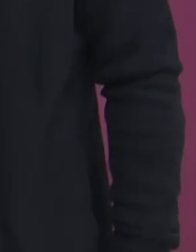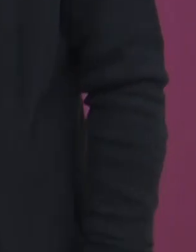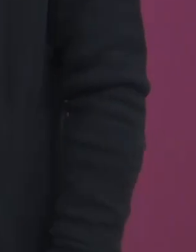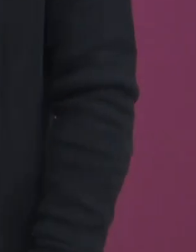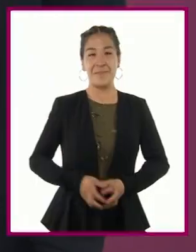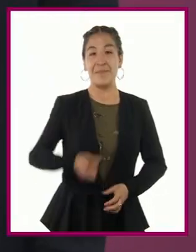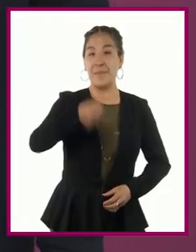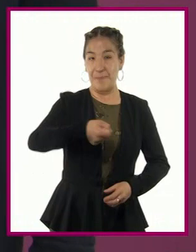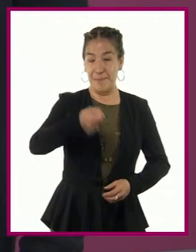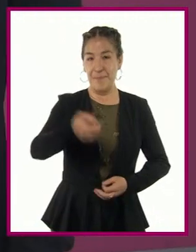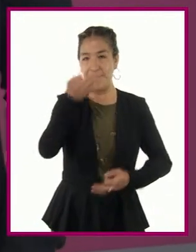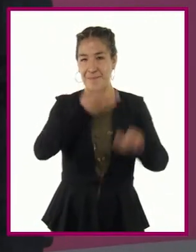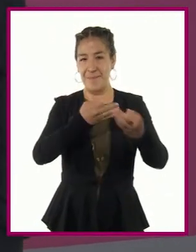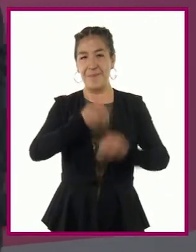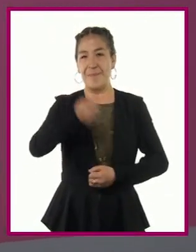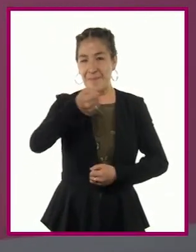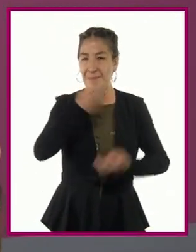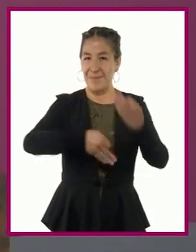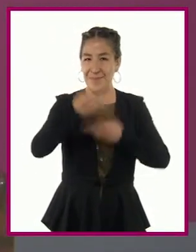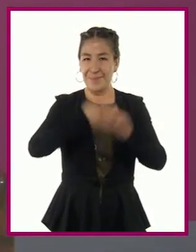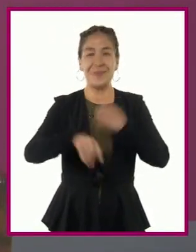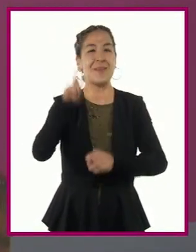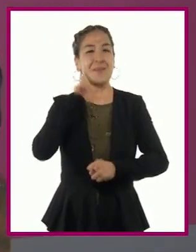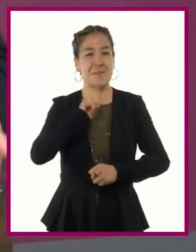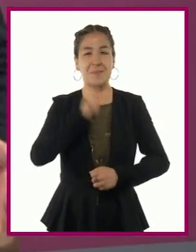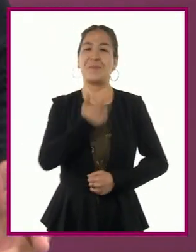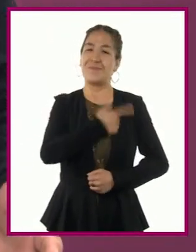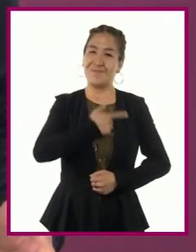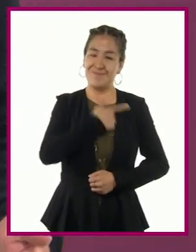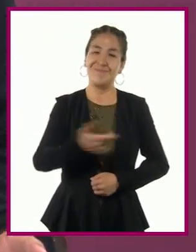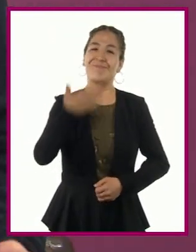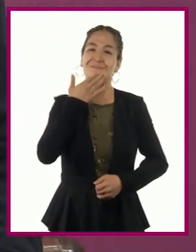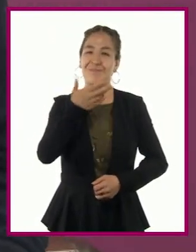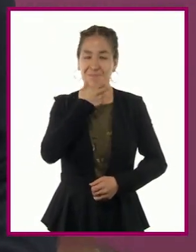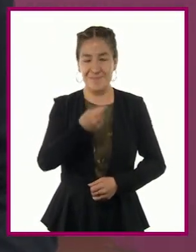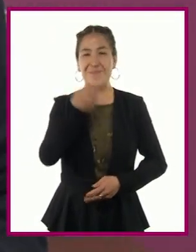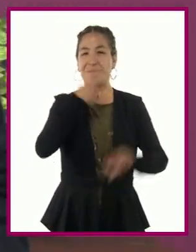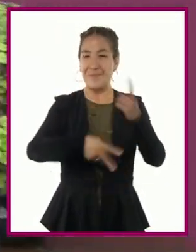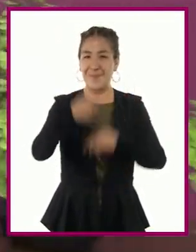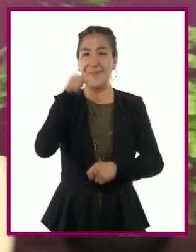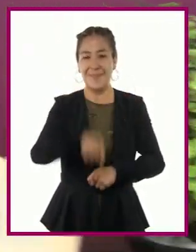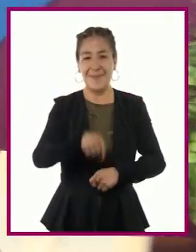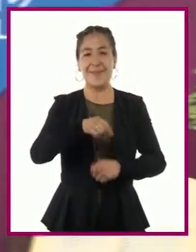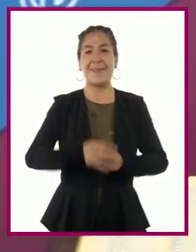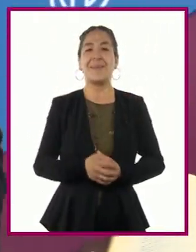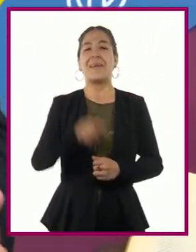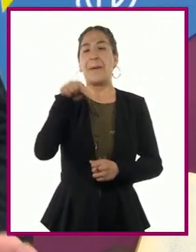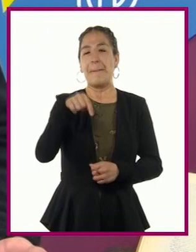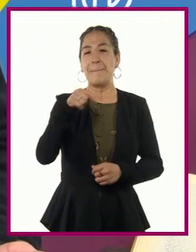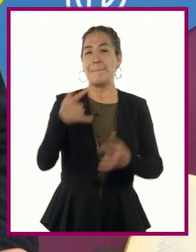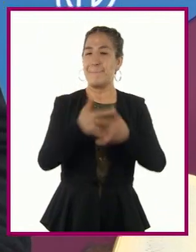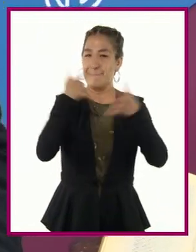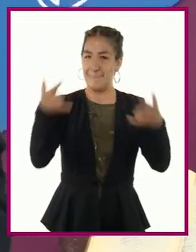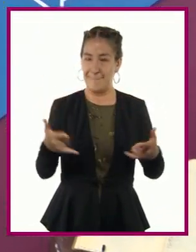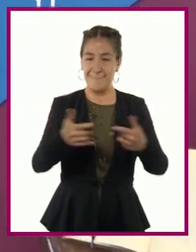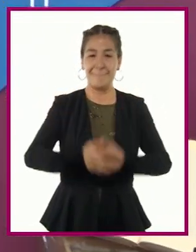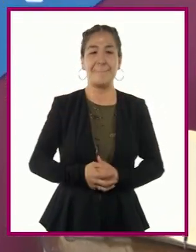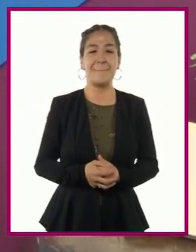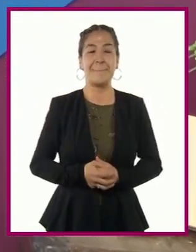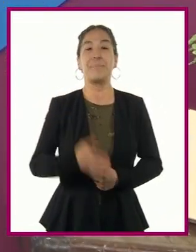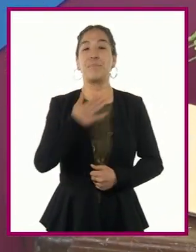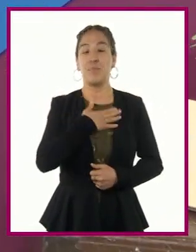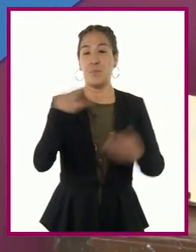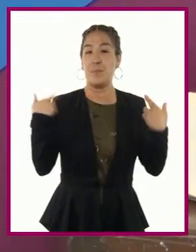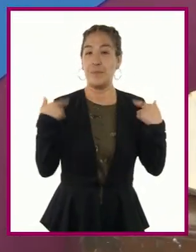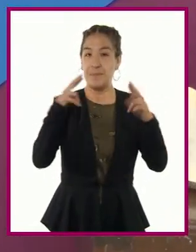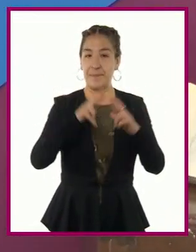Saludos a todas y todos. Qué gusto darles la bienvenida a una sesión más de la asignatura de Historia. Soy